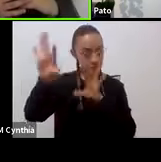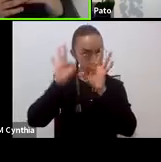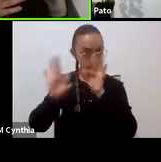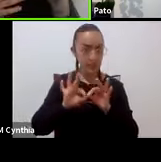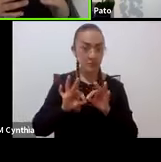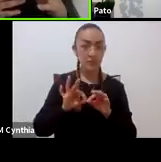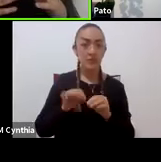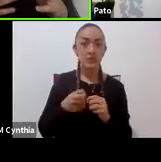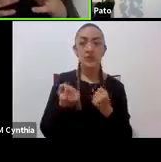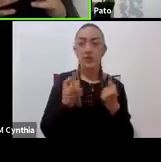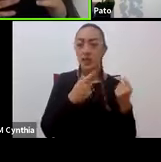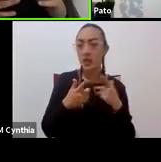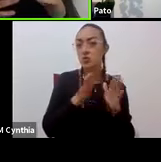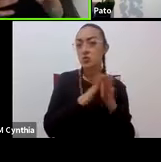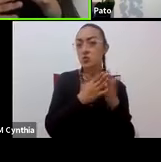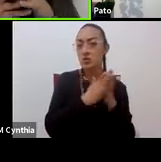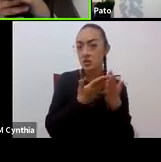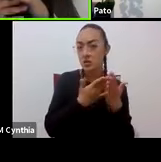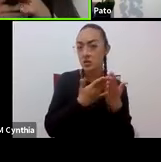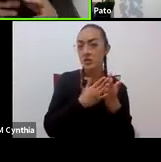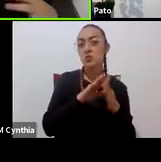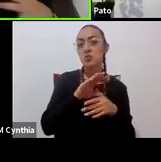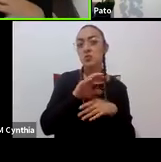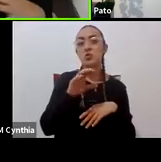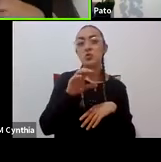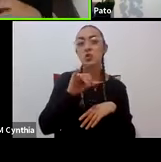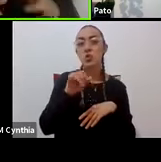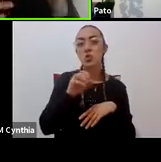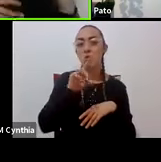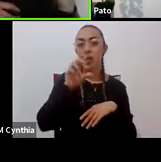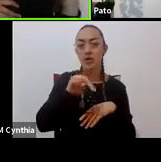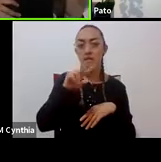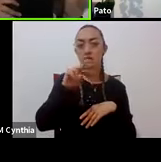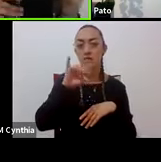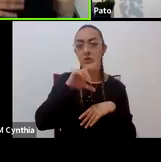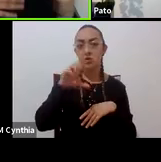Juan Villoro. Hemos trabajado con otros cuentos como Rosa Caramelo,